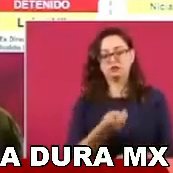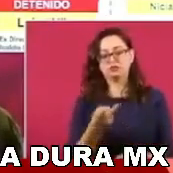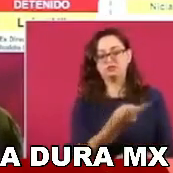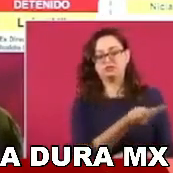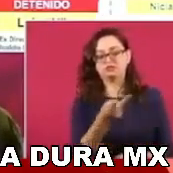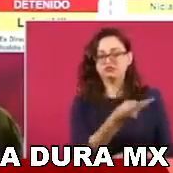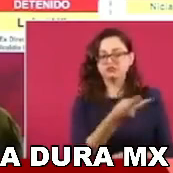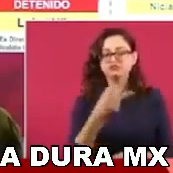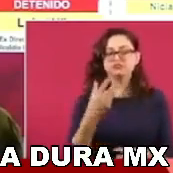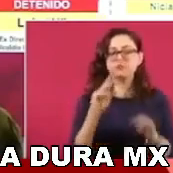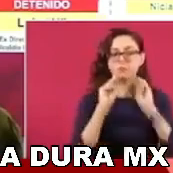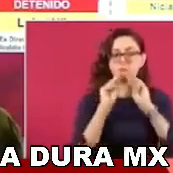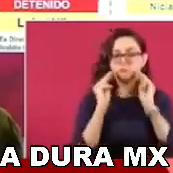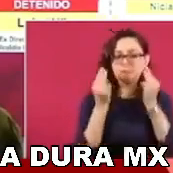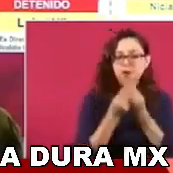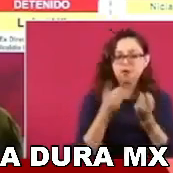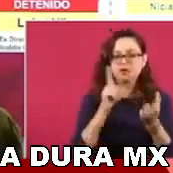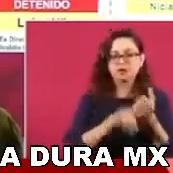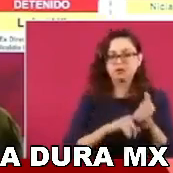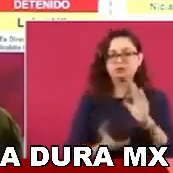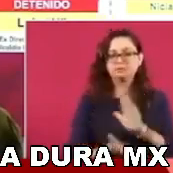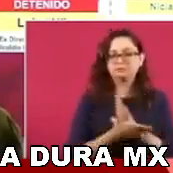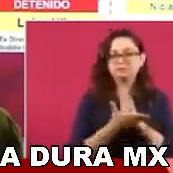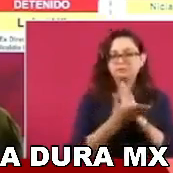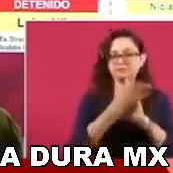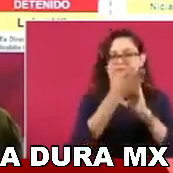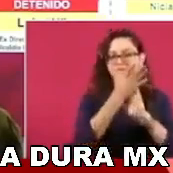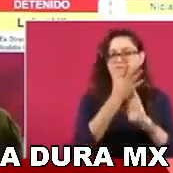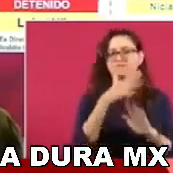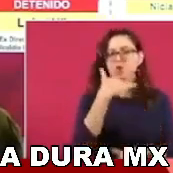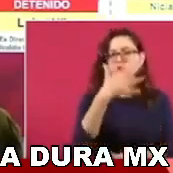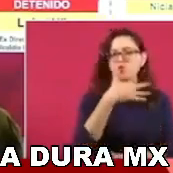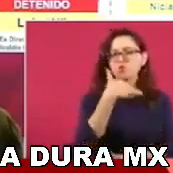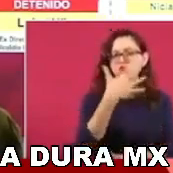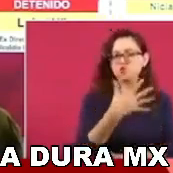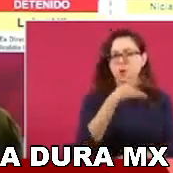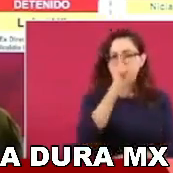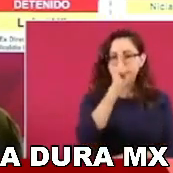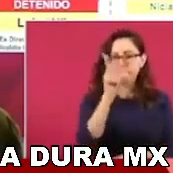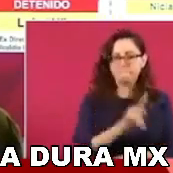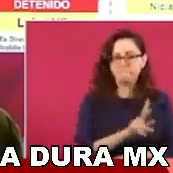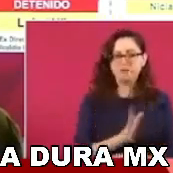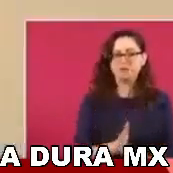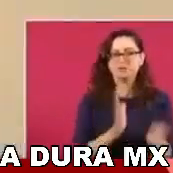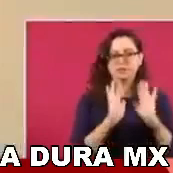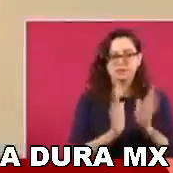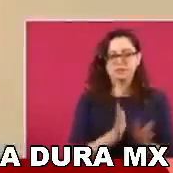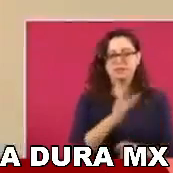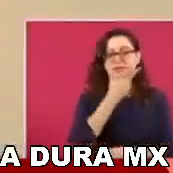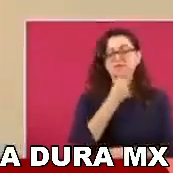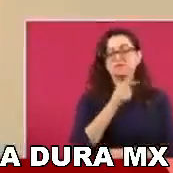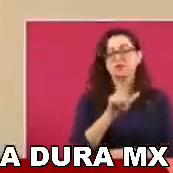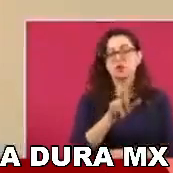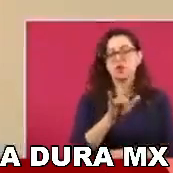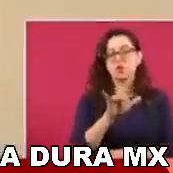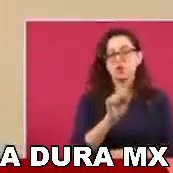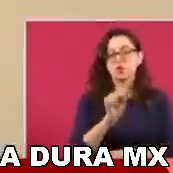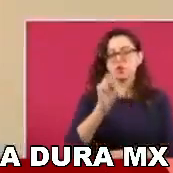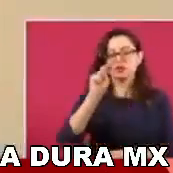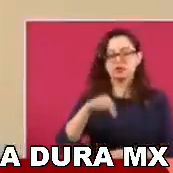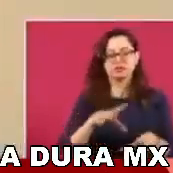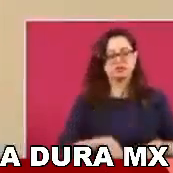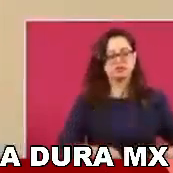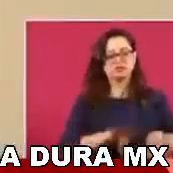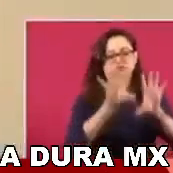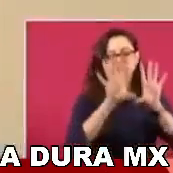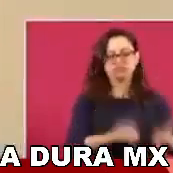General de Justicia logró la detención de Luis N. tras cumplimentar orden de aprehensión en su contra por el delito